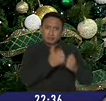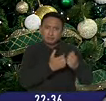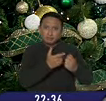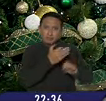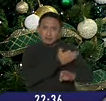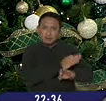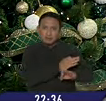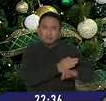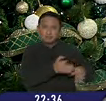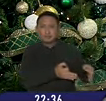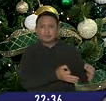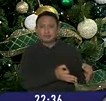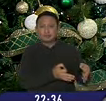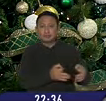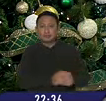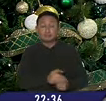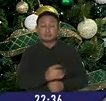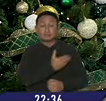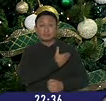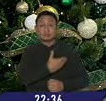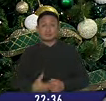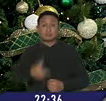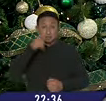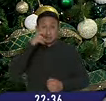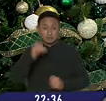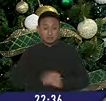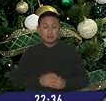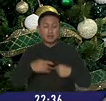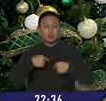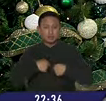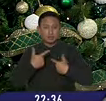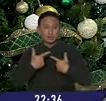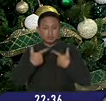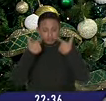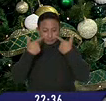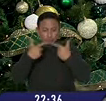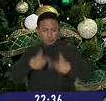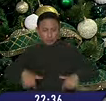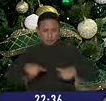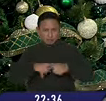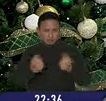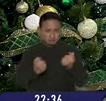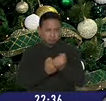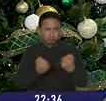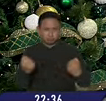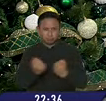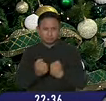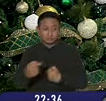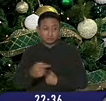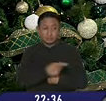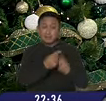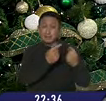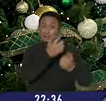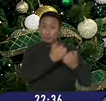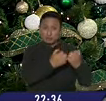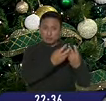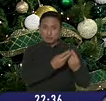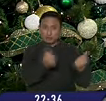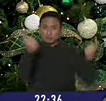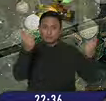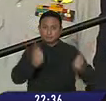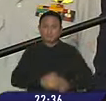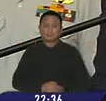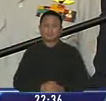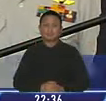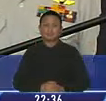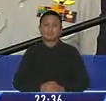sus atenciones. El presidente de la República indicó que reforzarán los puntos necesarios para solucionar estos problemas.